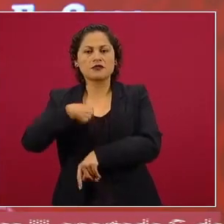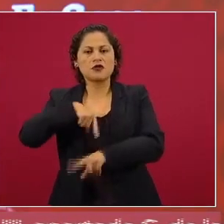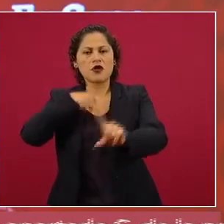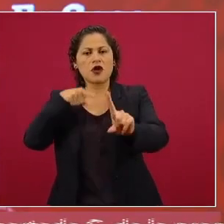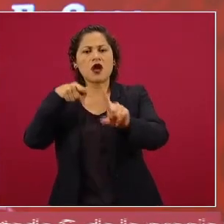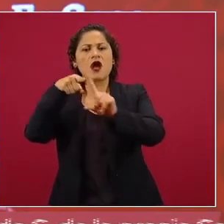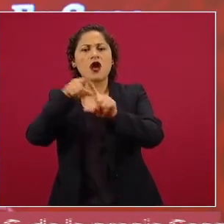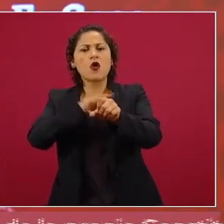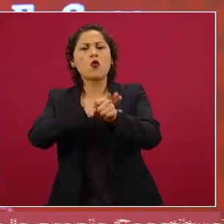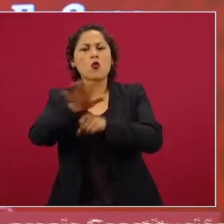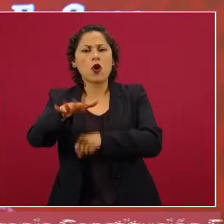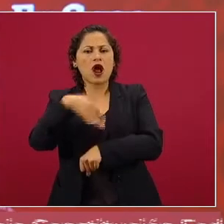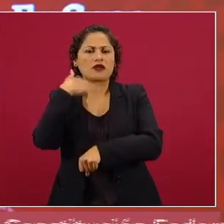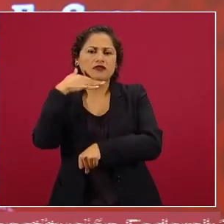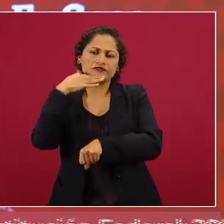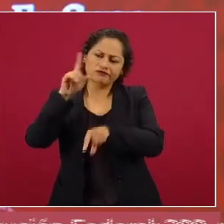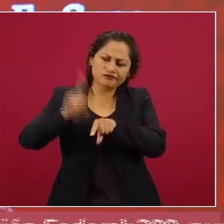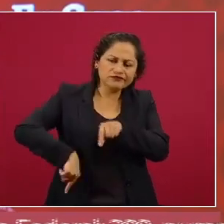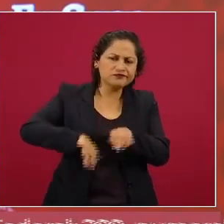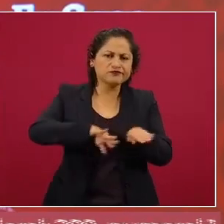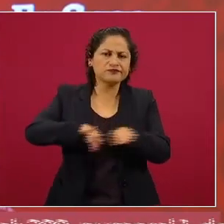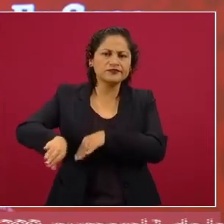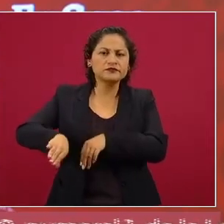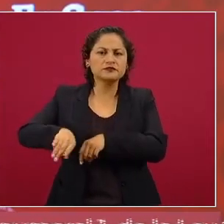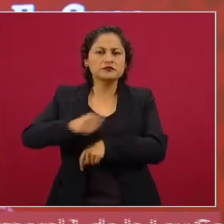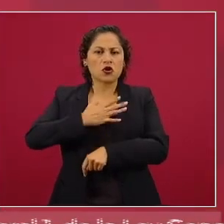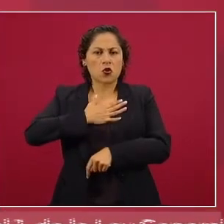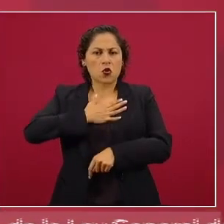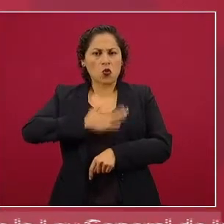de injusticias, de privilegios.